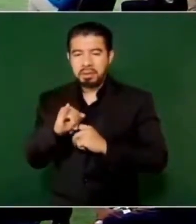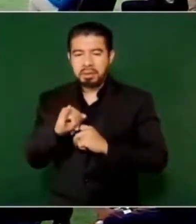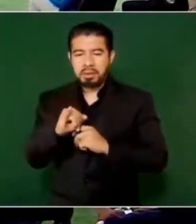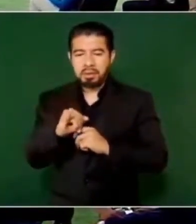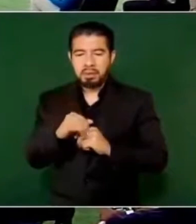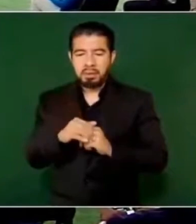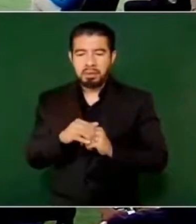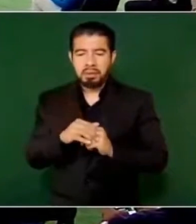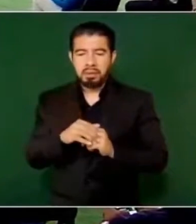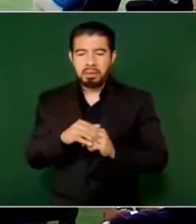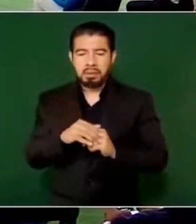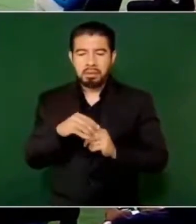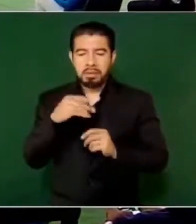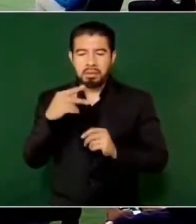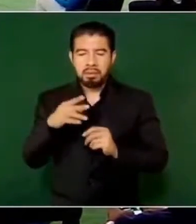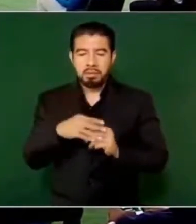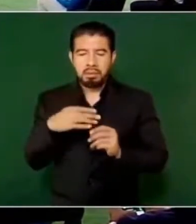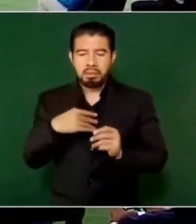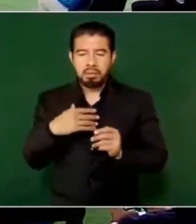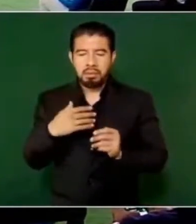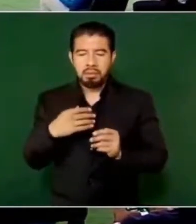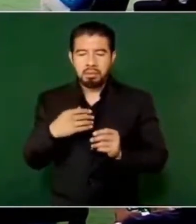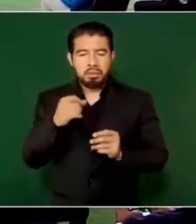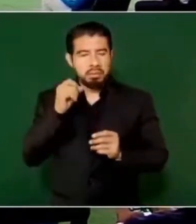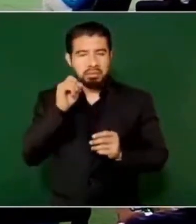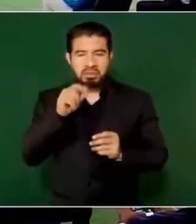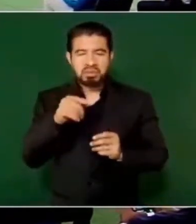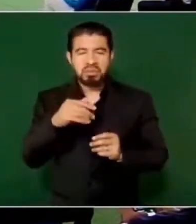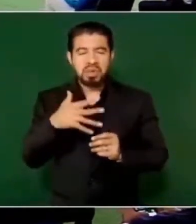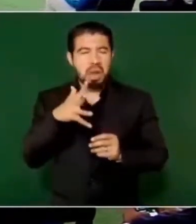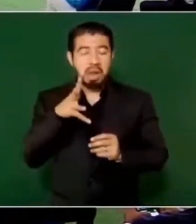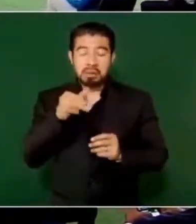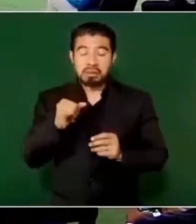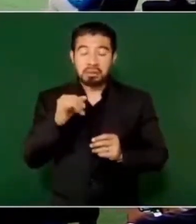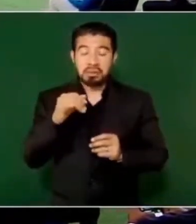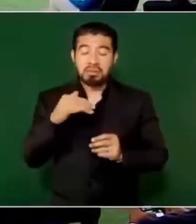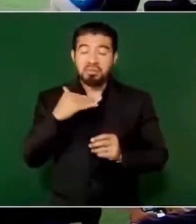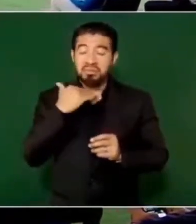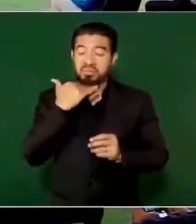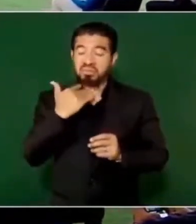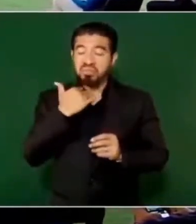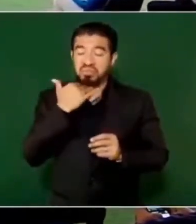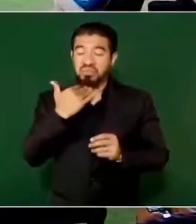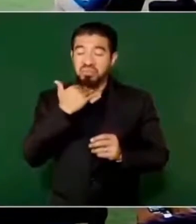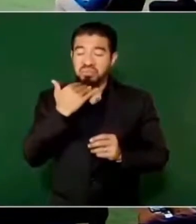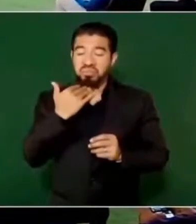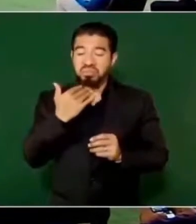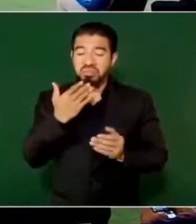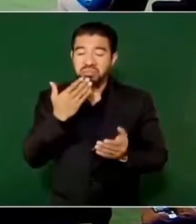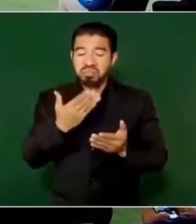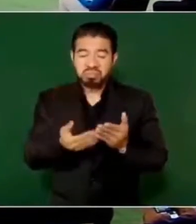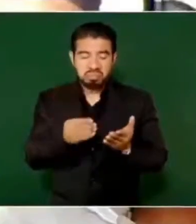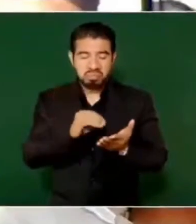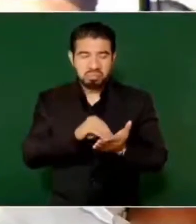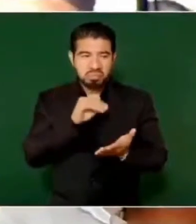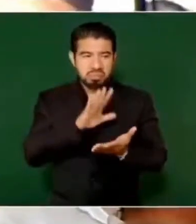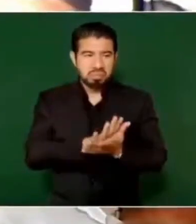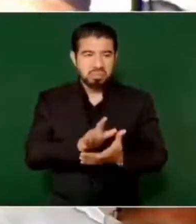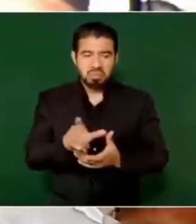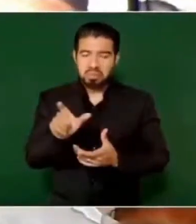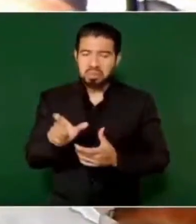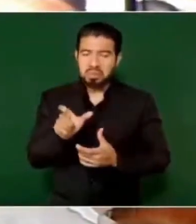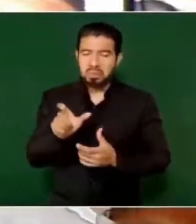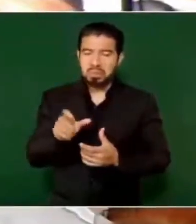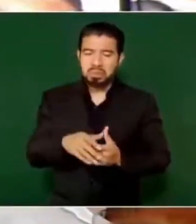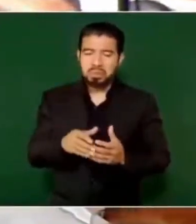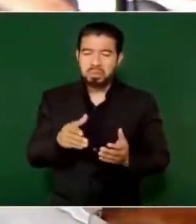desayunaba corrupción, comía y cenaba corrupción, y ahora ¿por qué no menciona la palabra corrupción? ¿Qué pasó